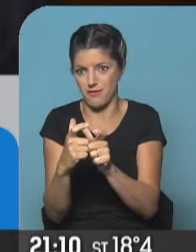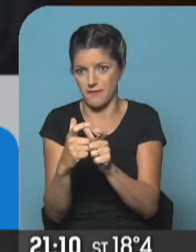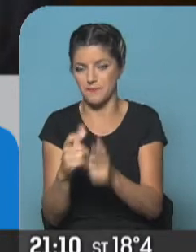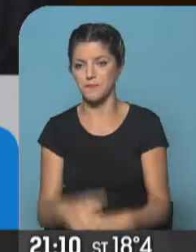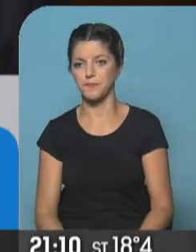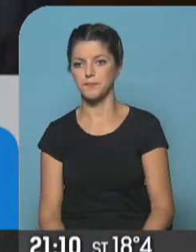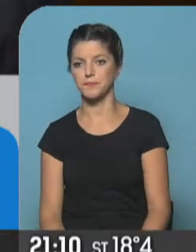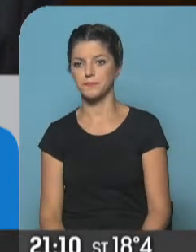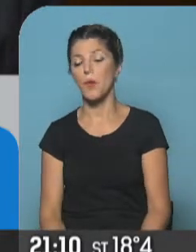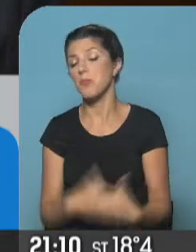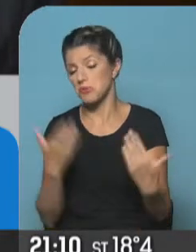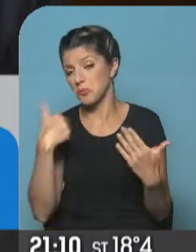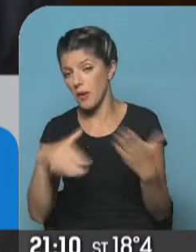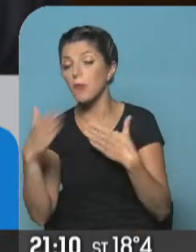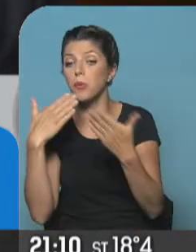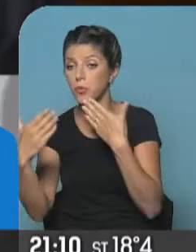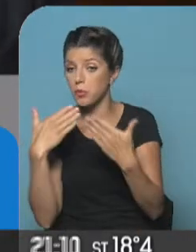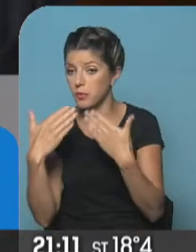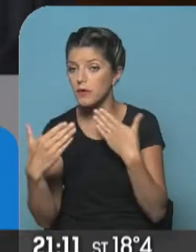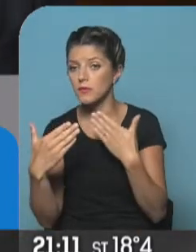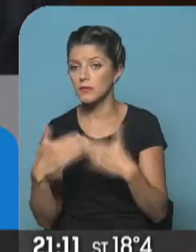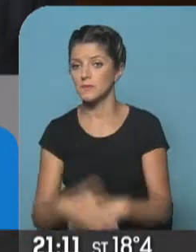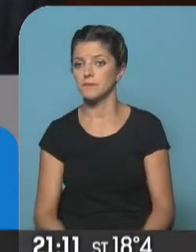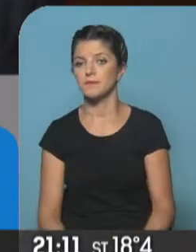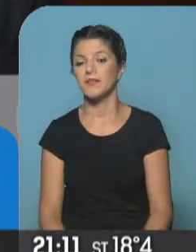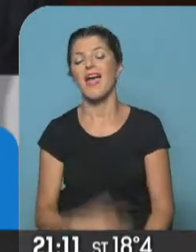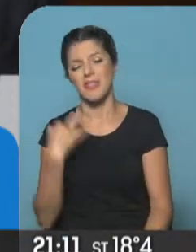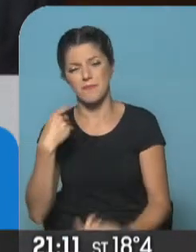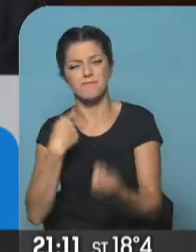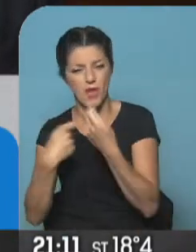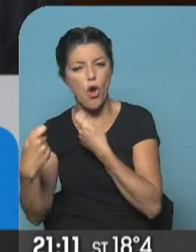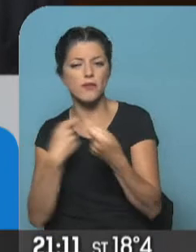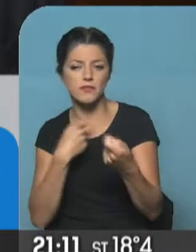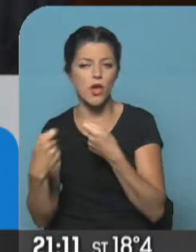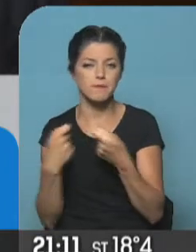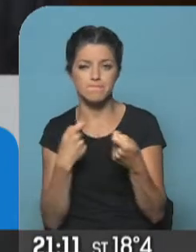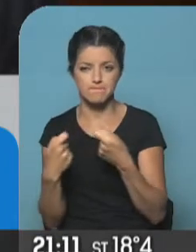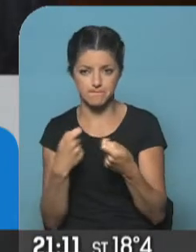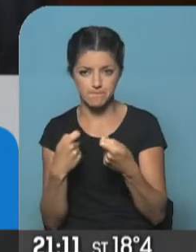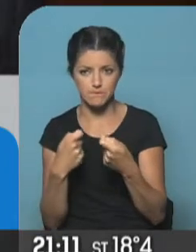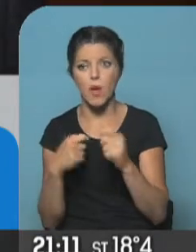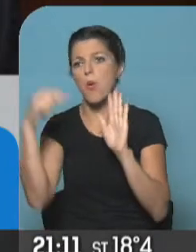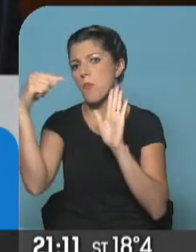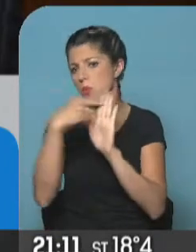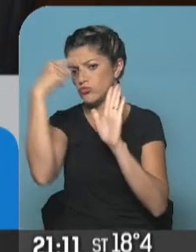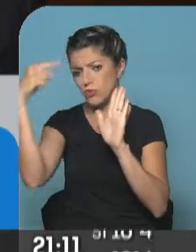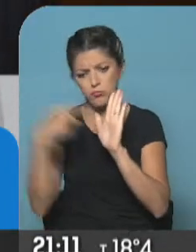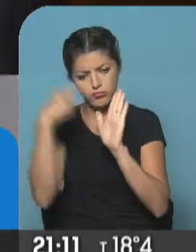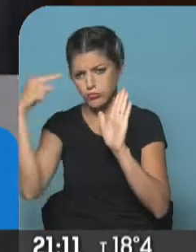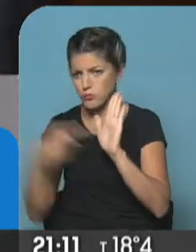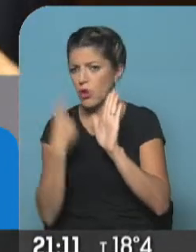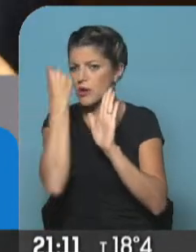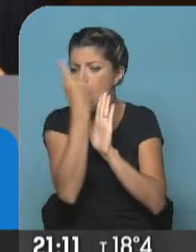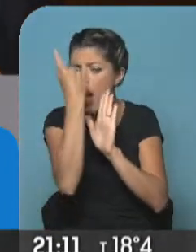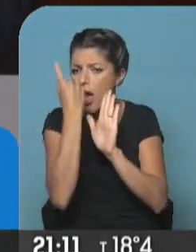ese ámbito de negociación, que seguramente será un ámbito donde se habrá que negociar muy punto por punto, ¿no? La reforma laboral que